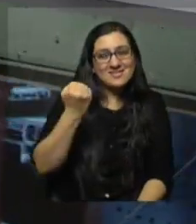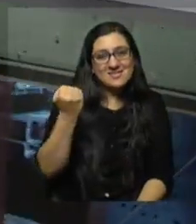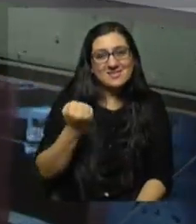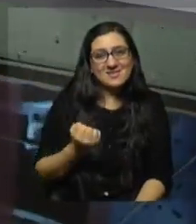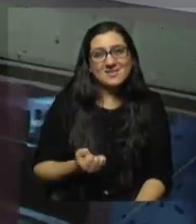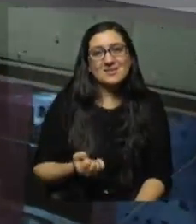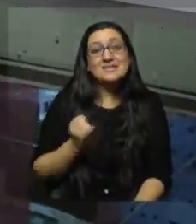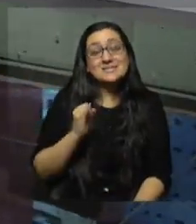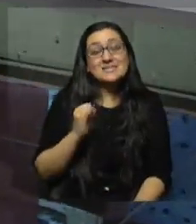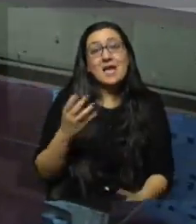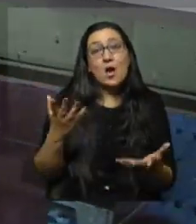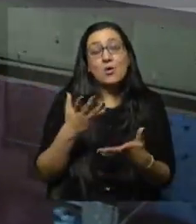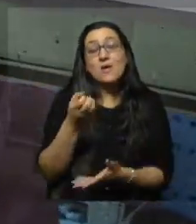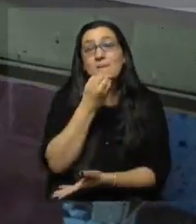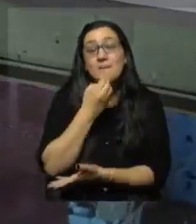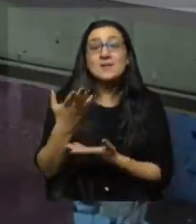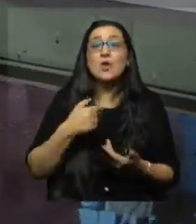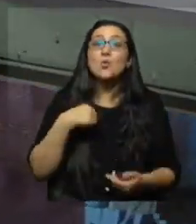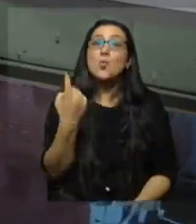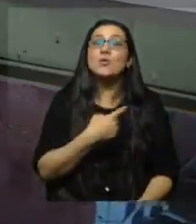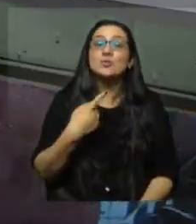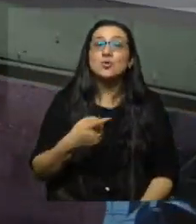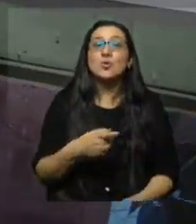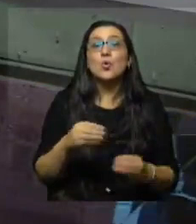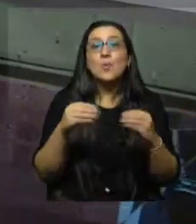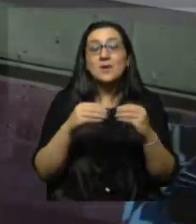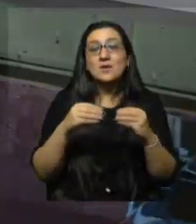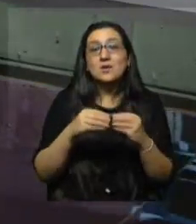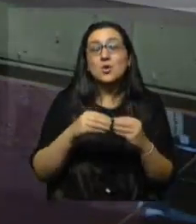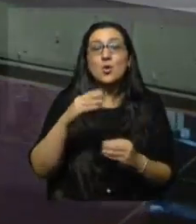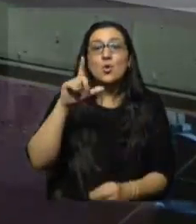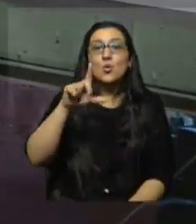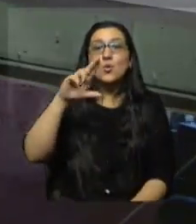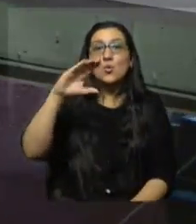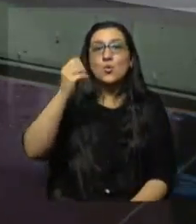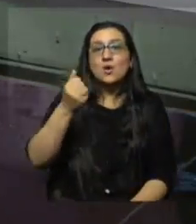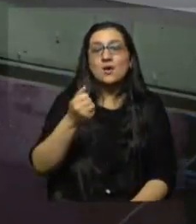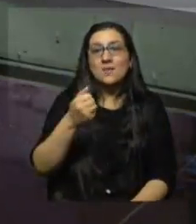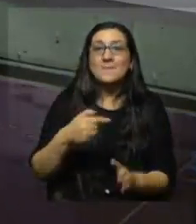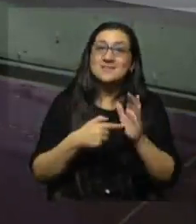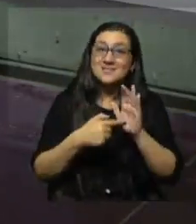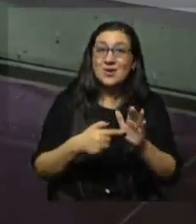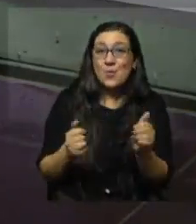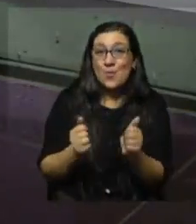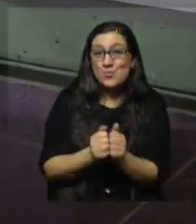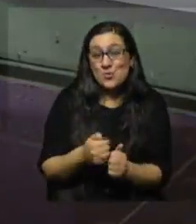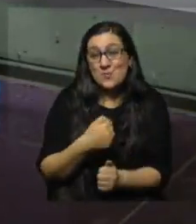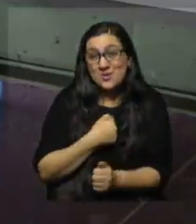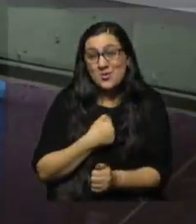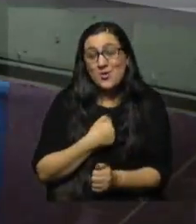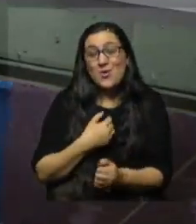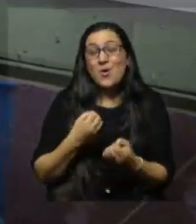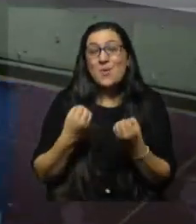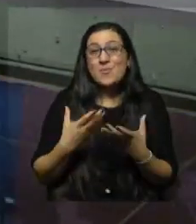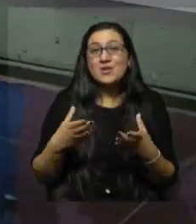encanta. Le damos paso entonces a nuestro compañero Luca Veloso. Le había dicho, Pilar, venía a presentarlo conmigo, porque esto tiene que ser en colectivo, porque